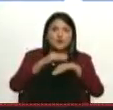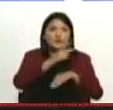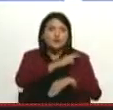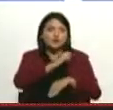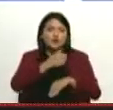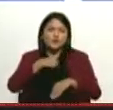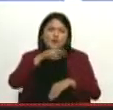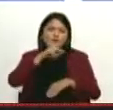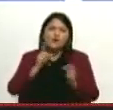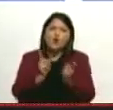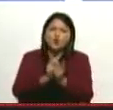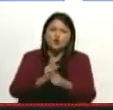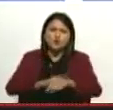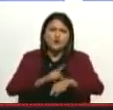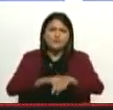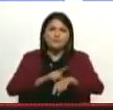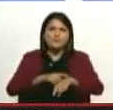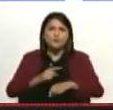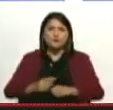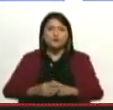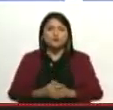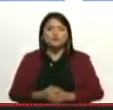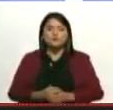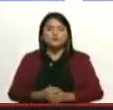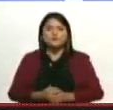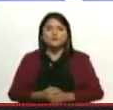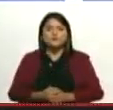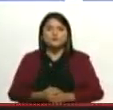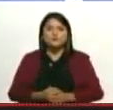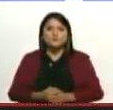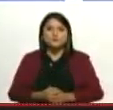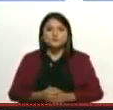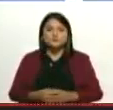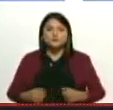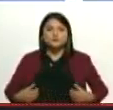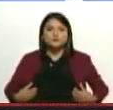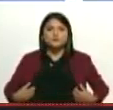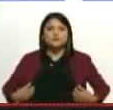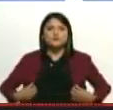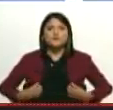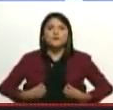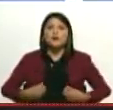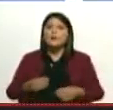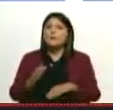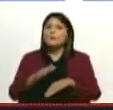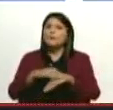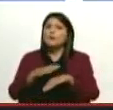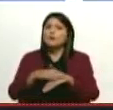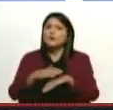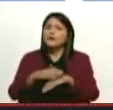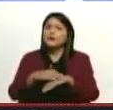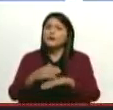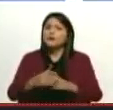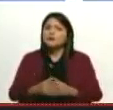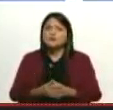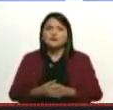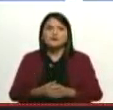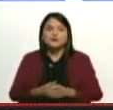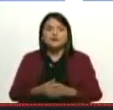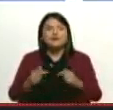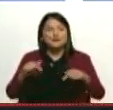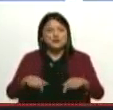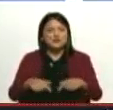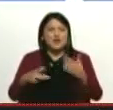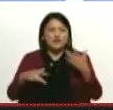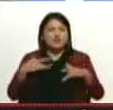breve precisamente porque en el marco de la celebración de el caricón